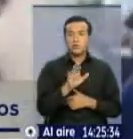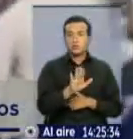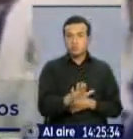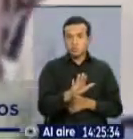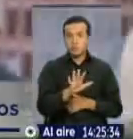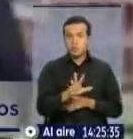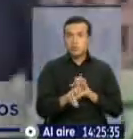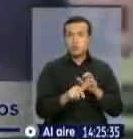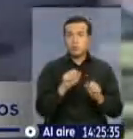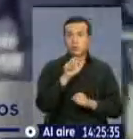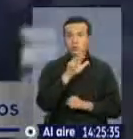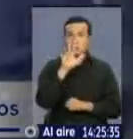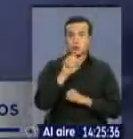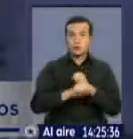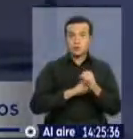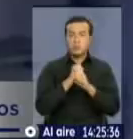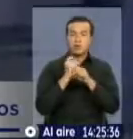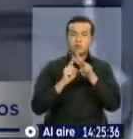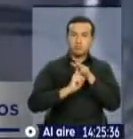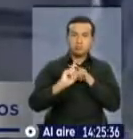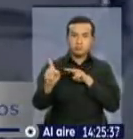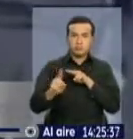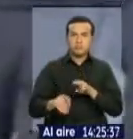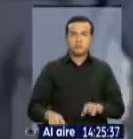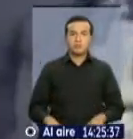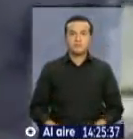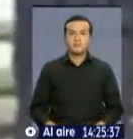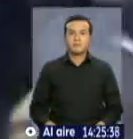robo, de 35 años, logró huir.